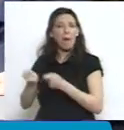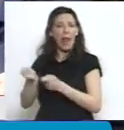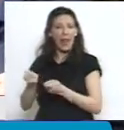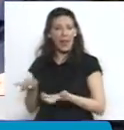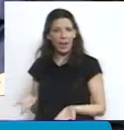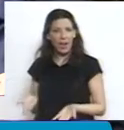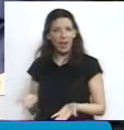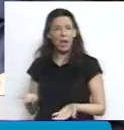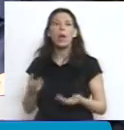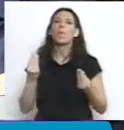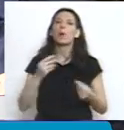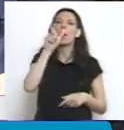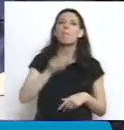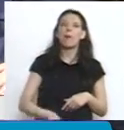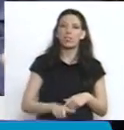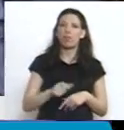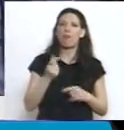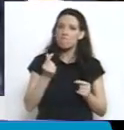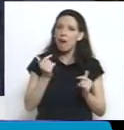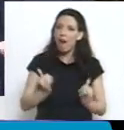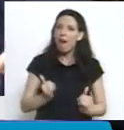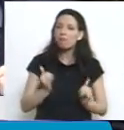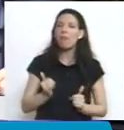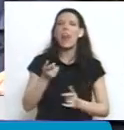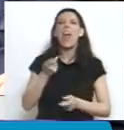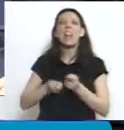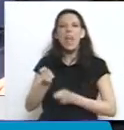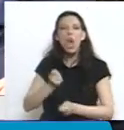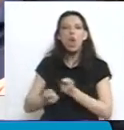terratenientes que hacen los negocios del